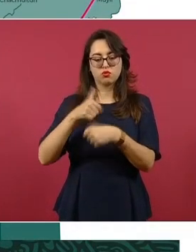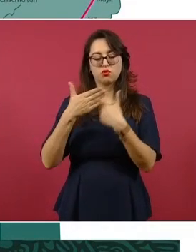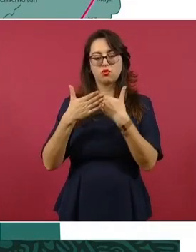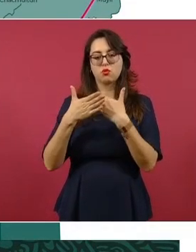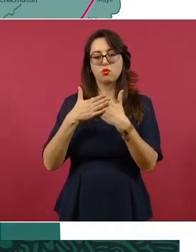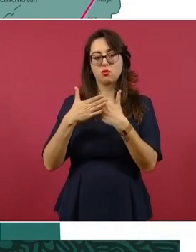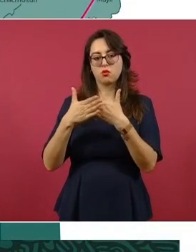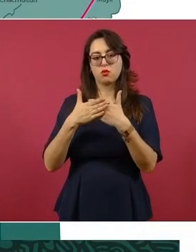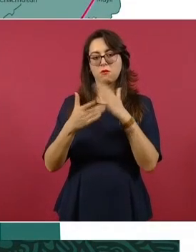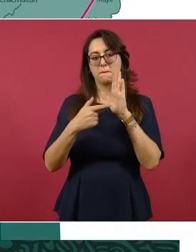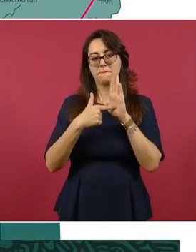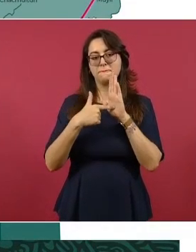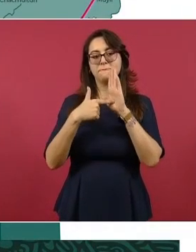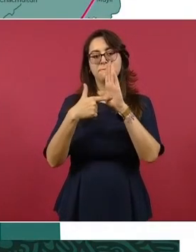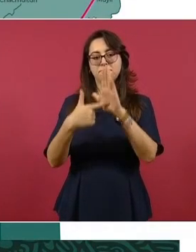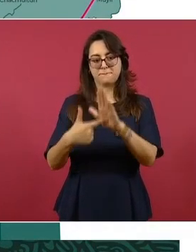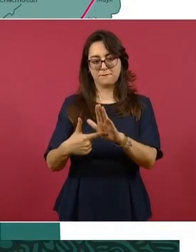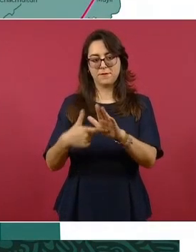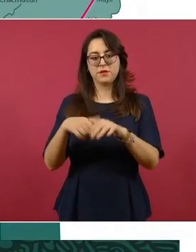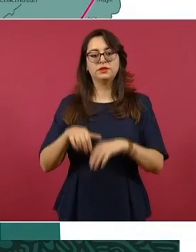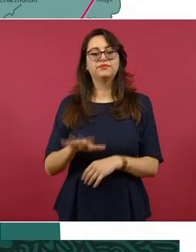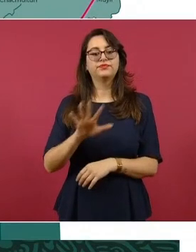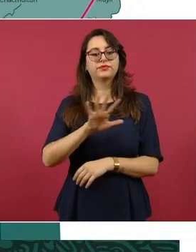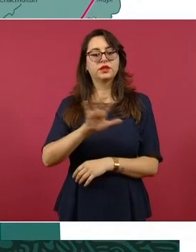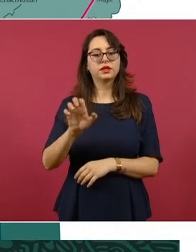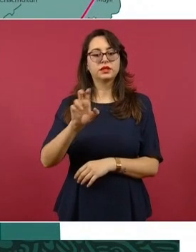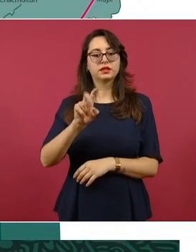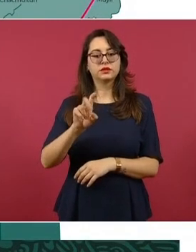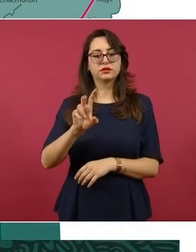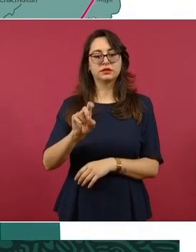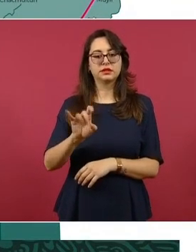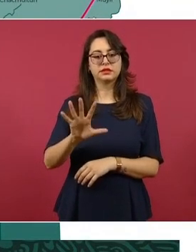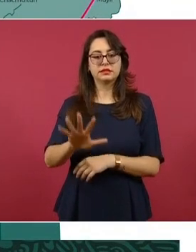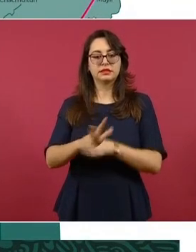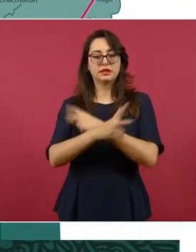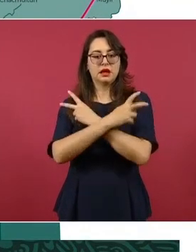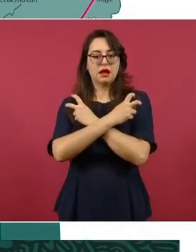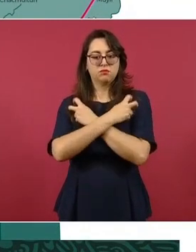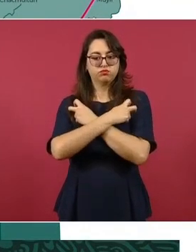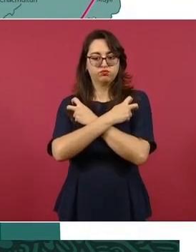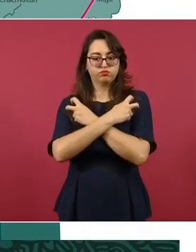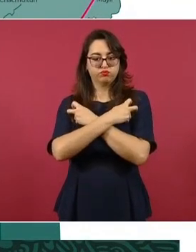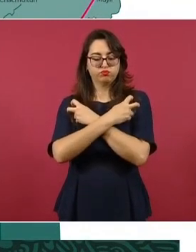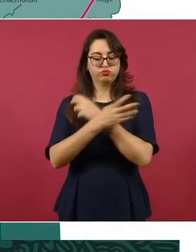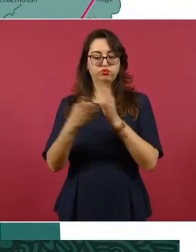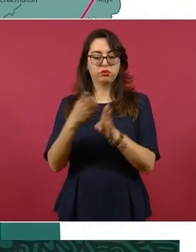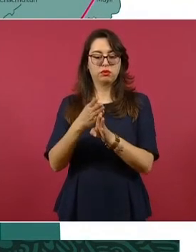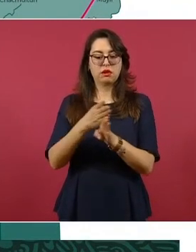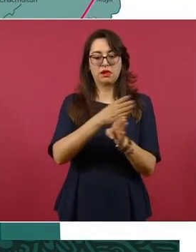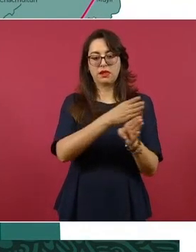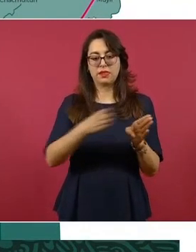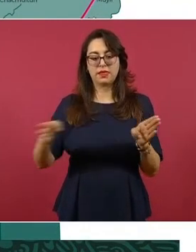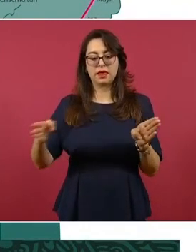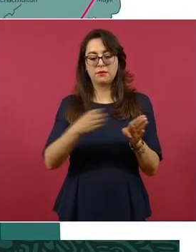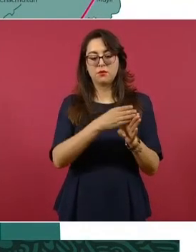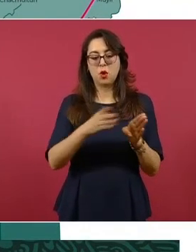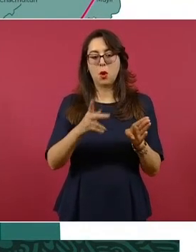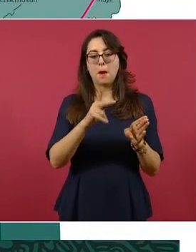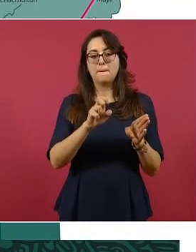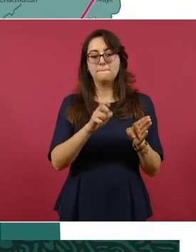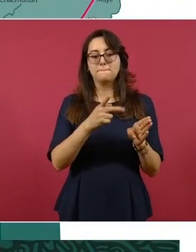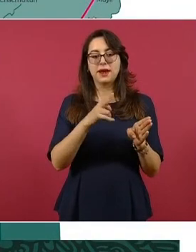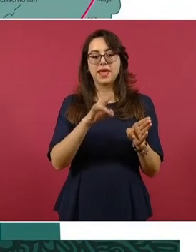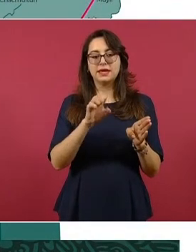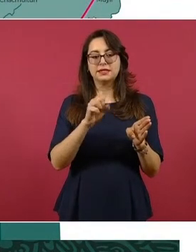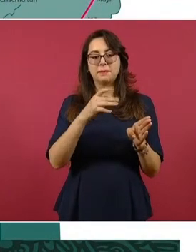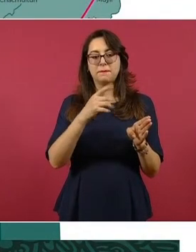museográfica, 535 enterramientos humanos de periodo prehispánico y 1 mil 337